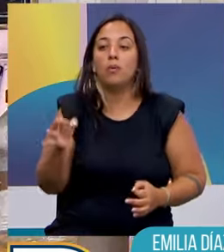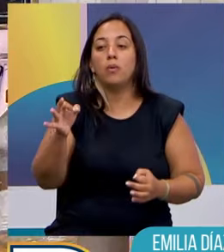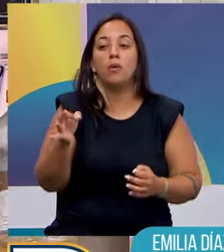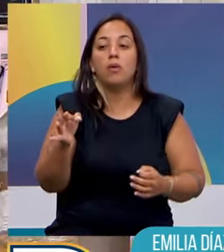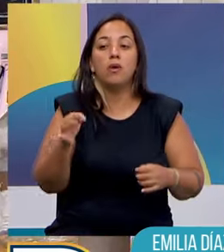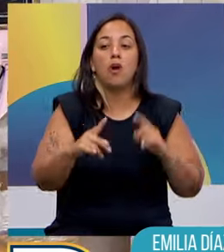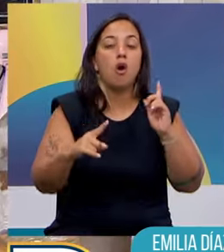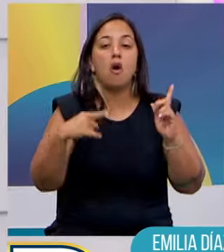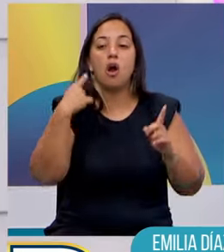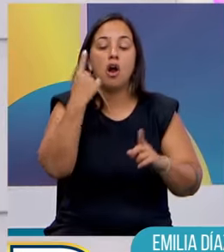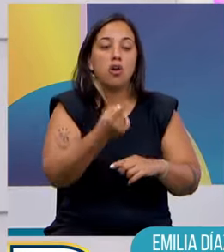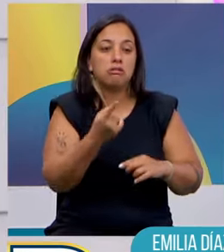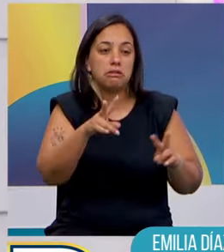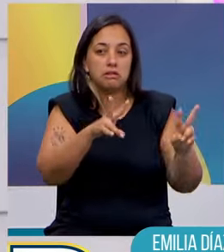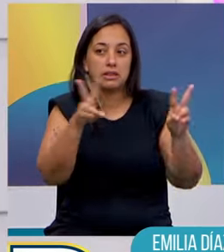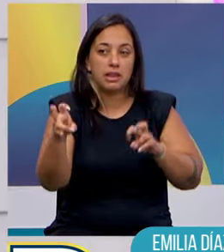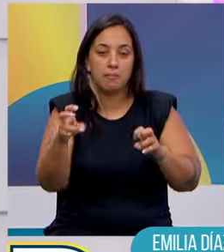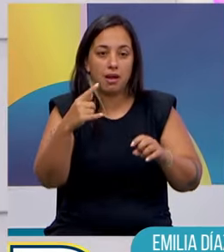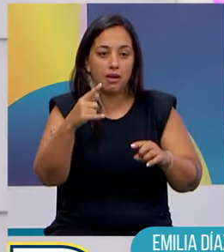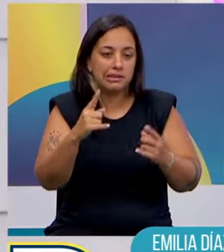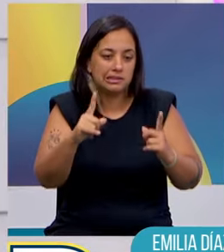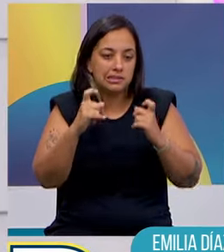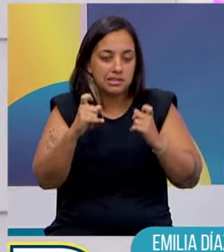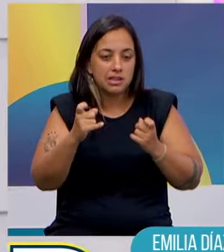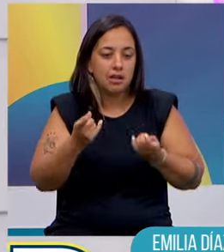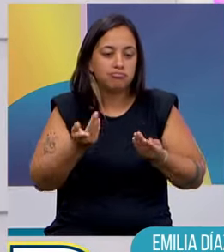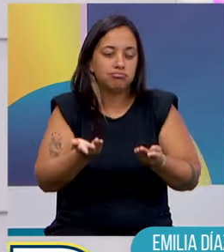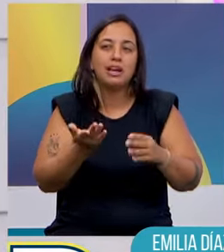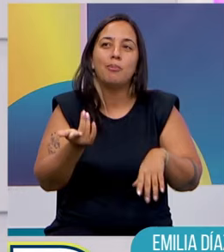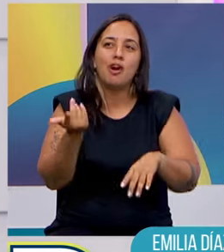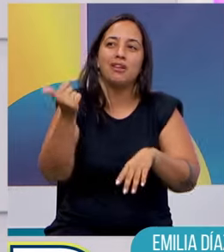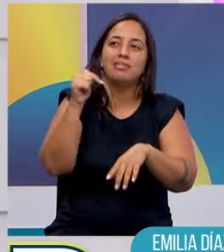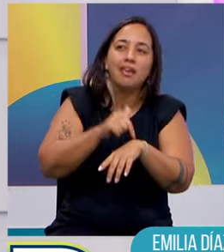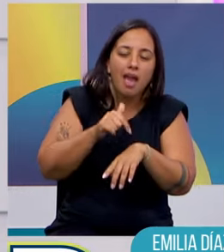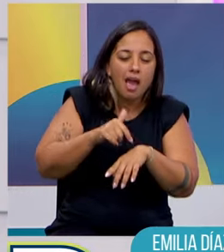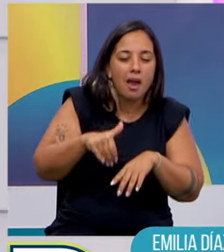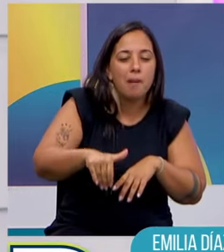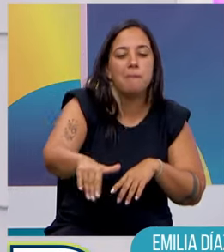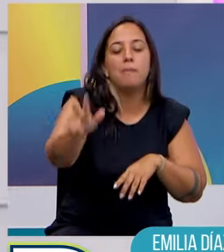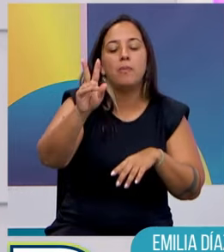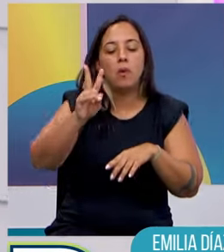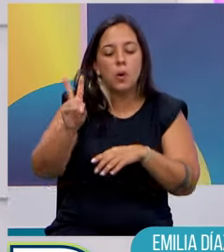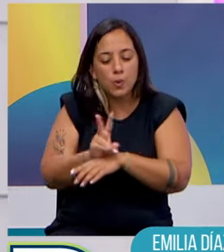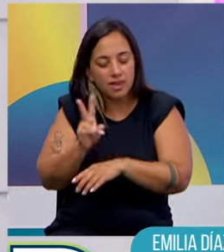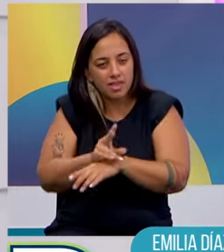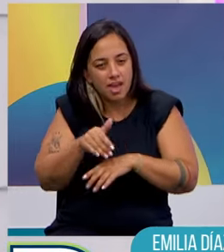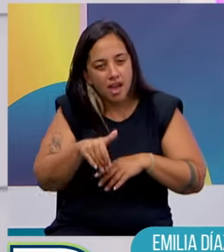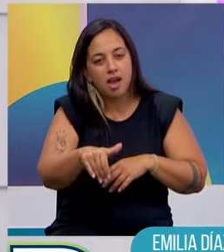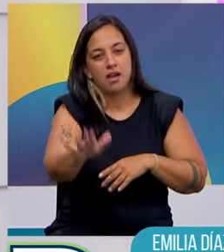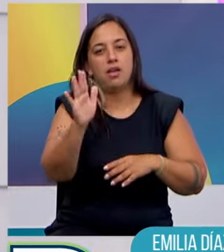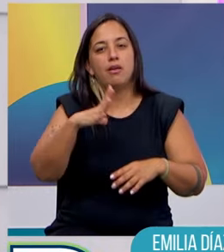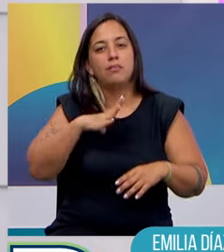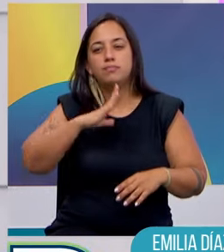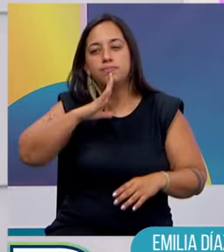mandando. Pero las cosas necesitan horno, las relaciones necesitan horno, necesitan cuidado, las recetas tienen su